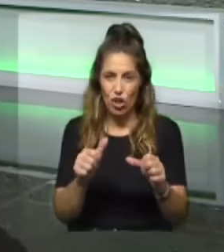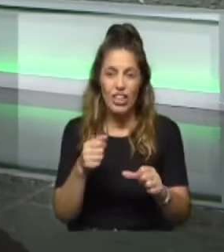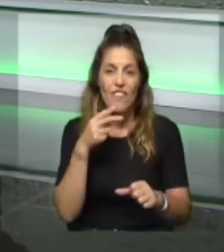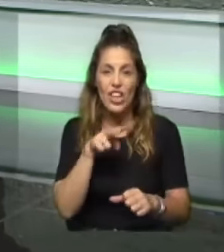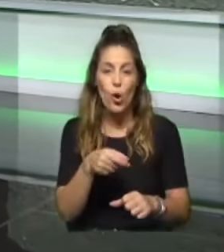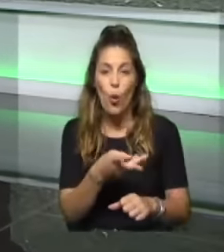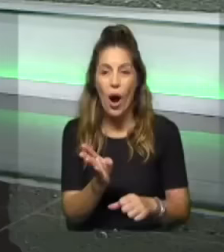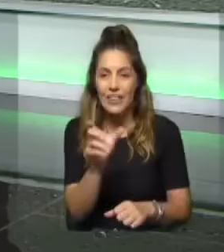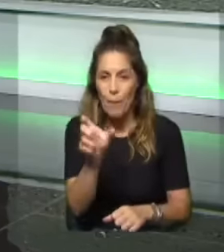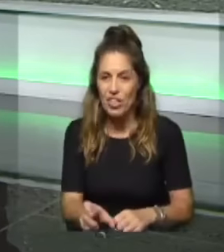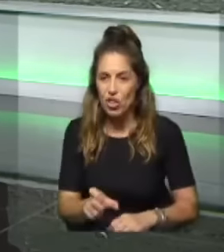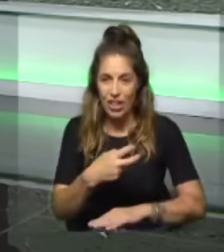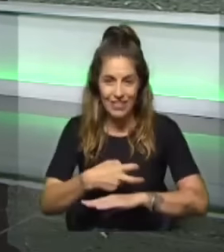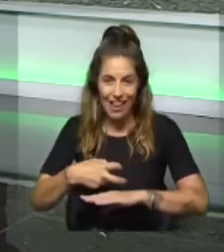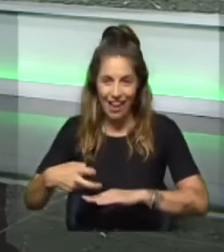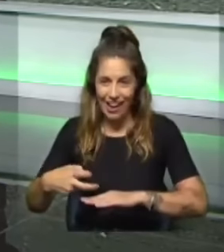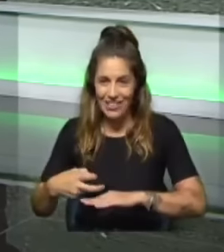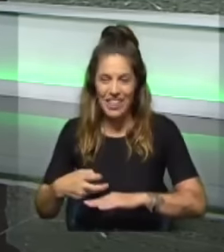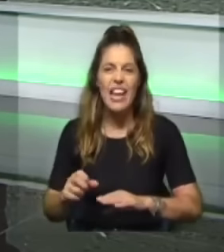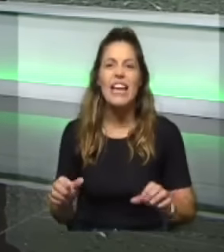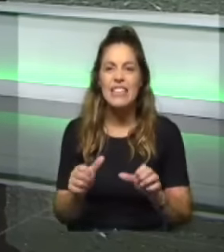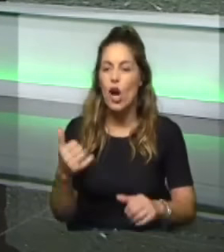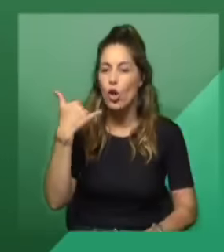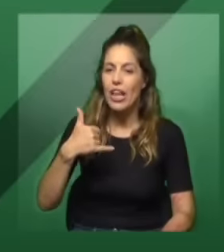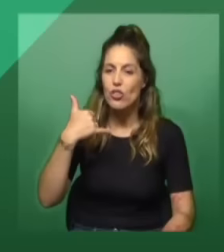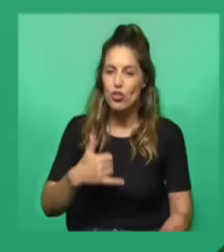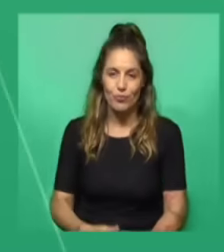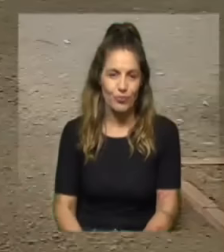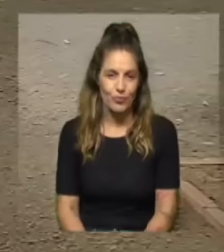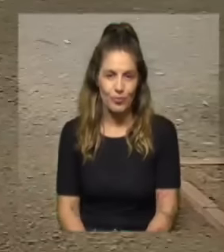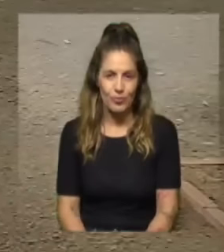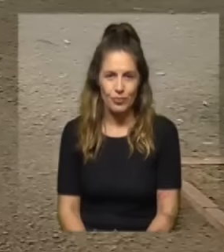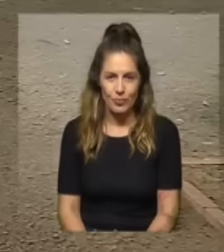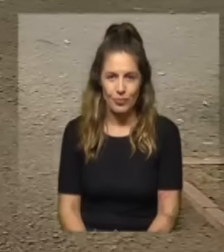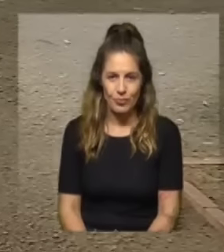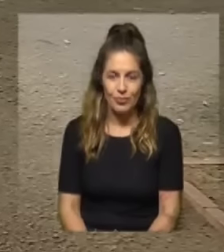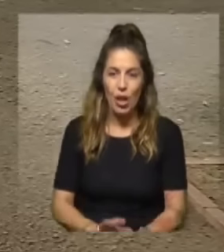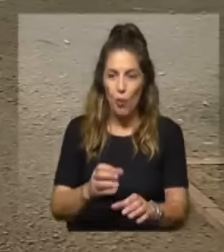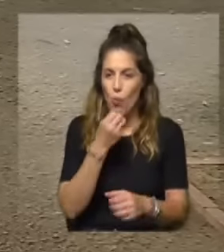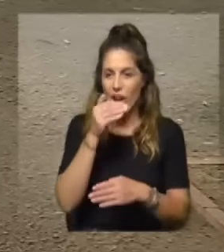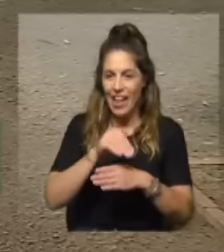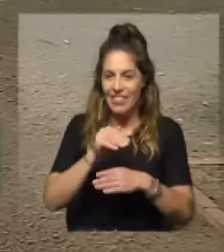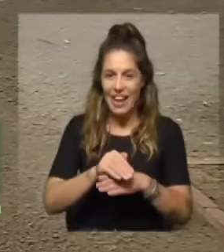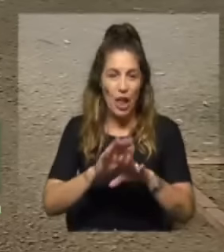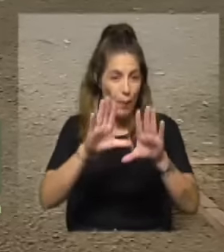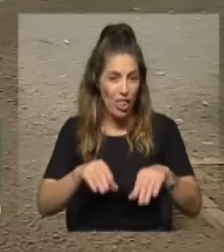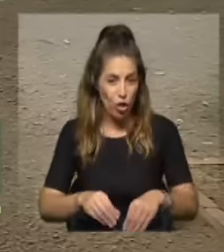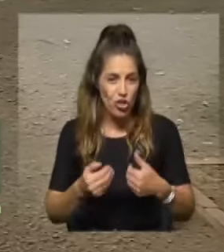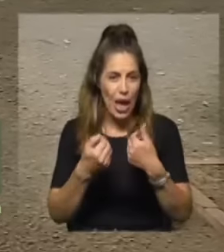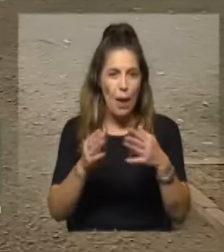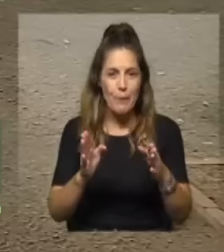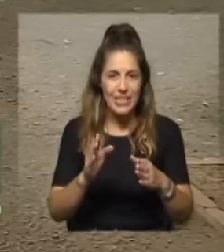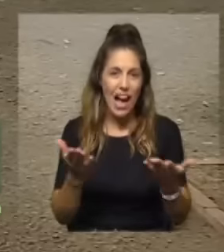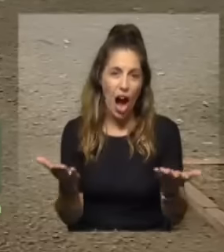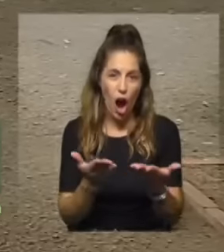situación de calle Martín Duarte cómo es eso Natalia cómo están Buenas tardes para todos y todas si comienza en algunos